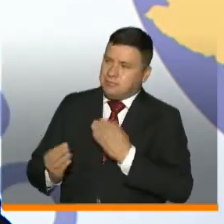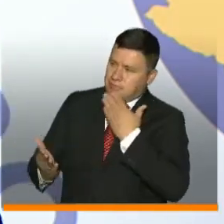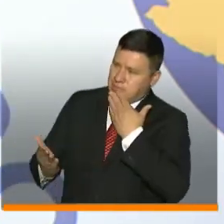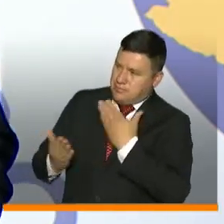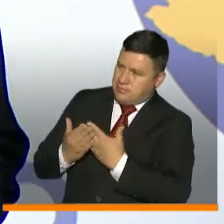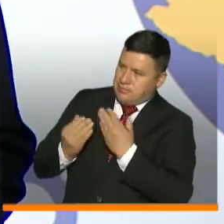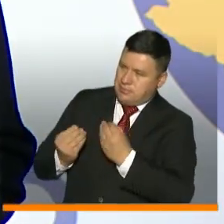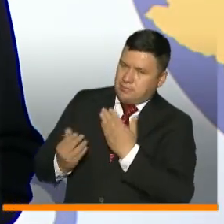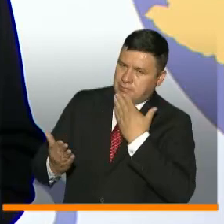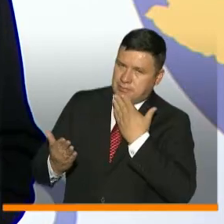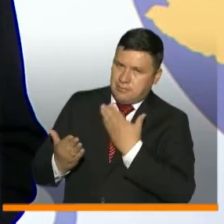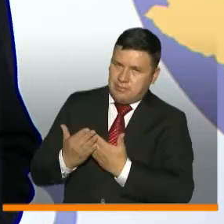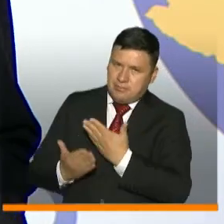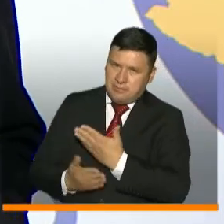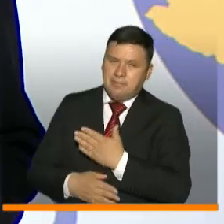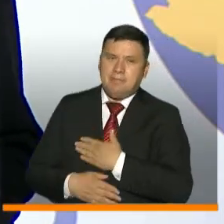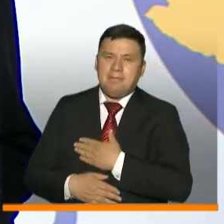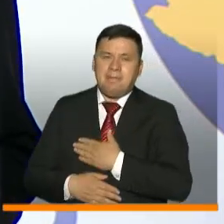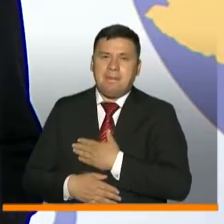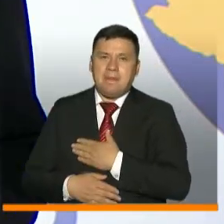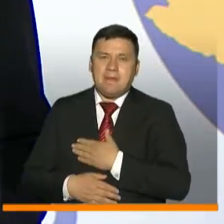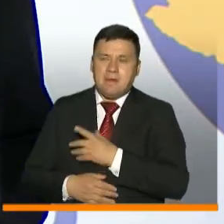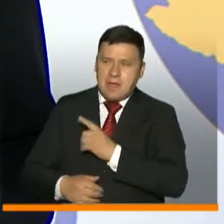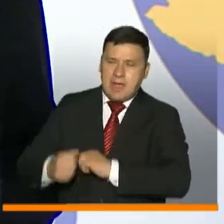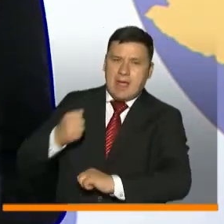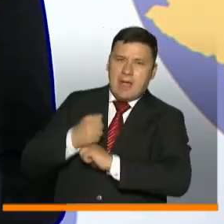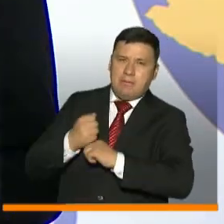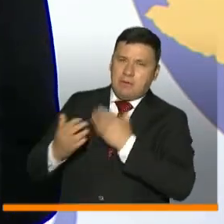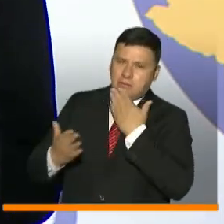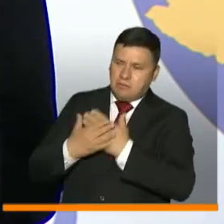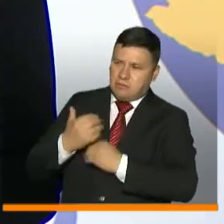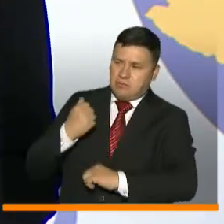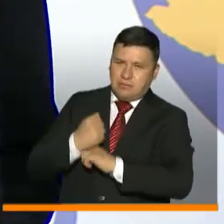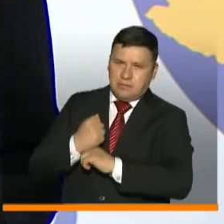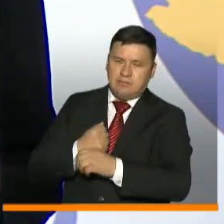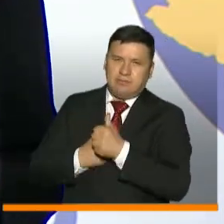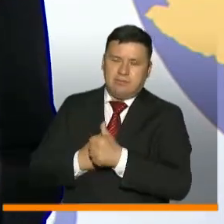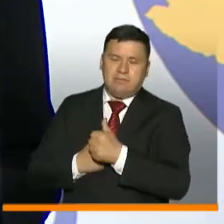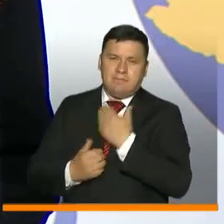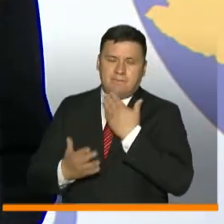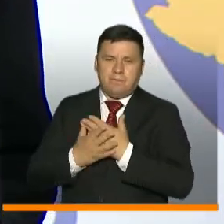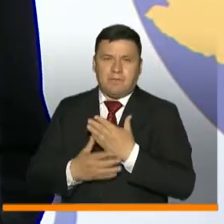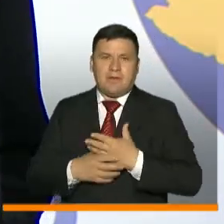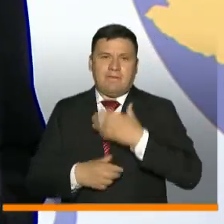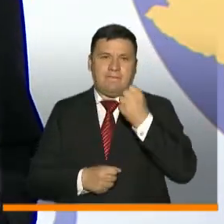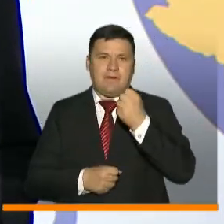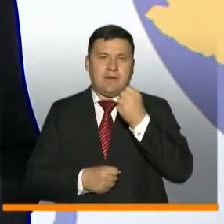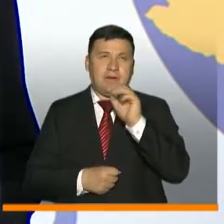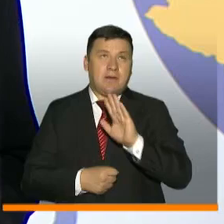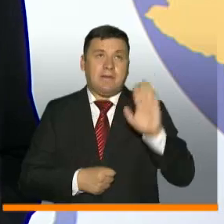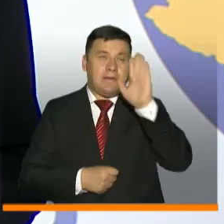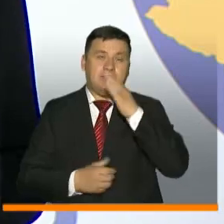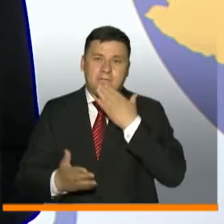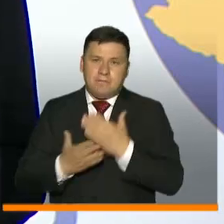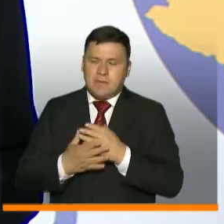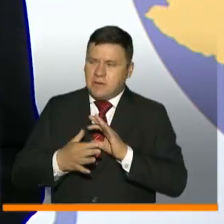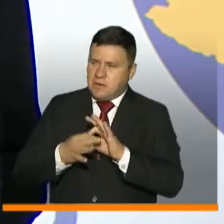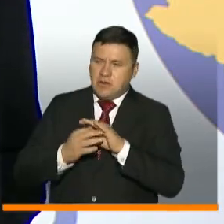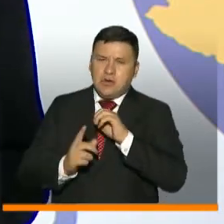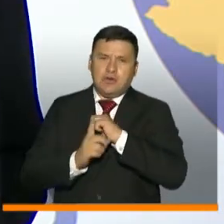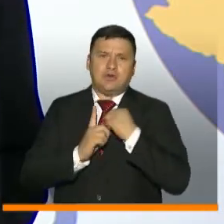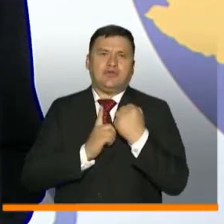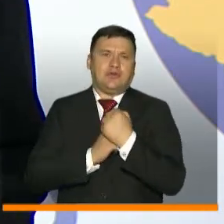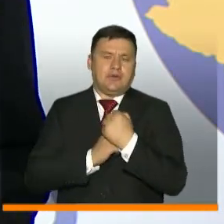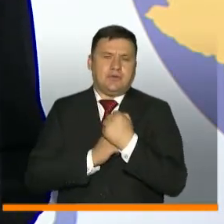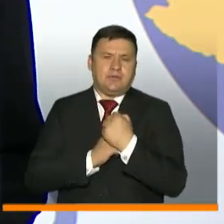gracias. Muchas gracias por ese apoyo inigualable de la Federación Nacional de Departamentos, de su área social